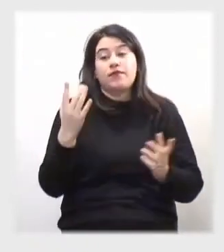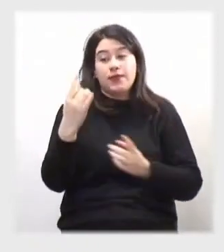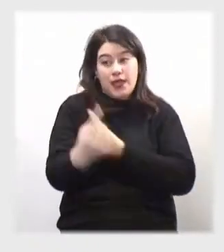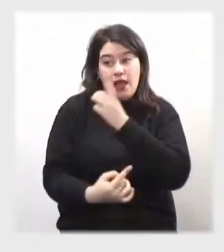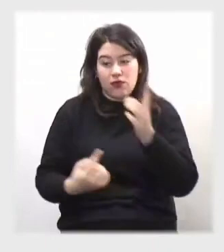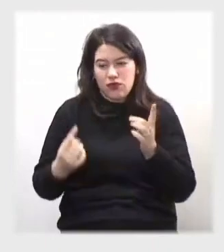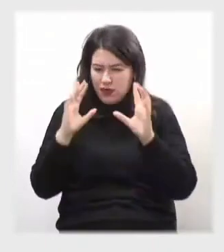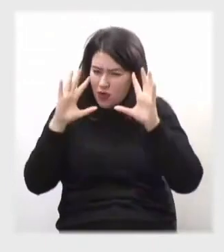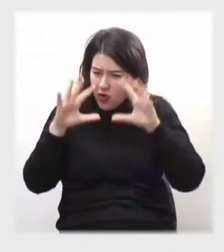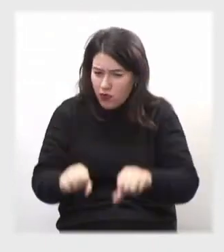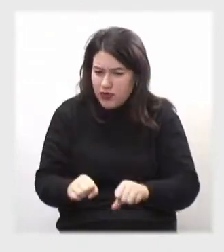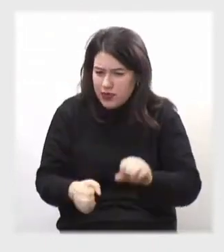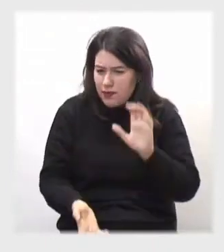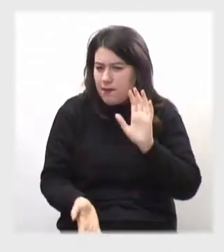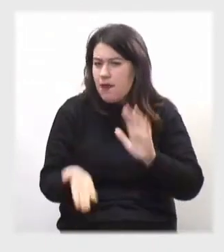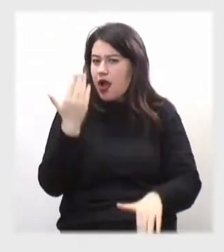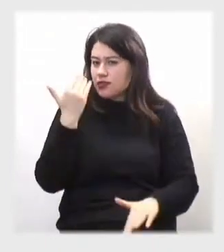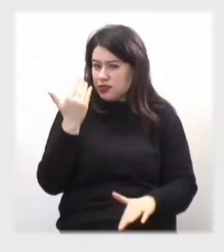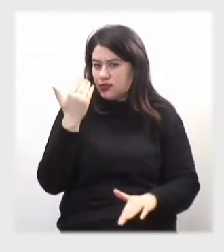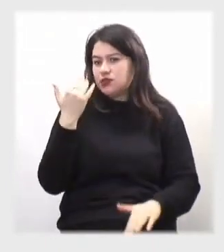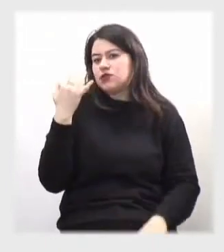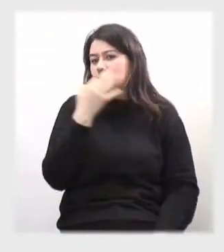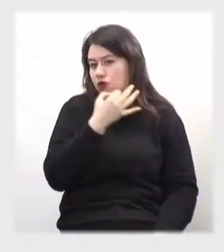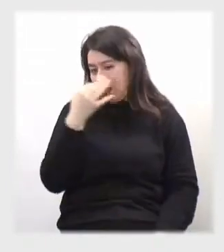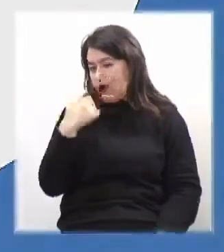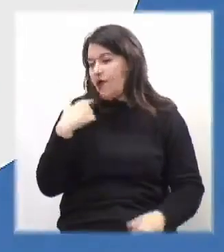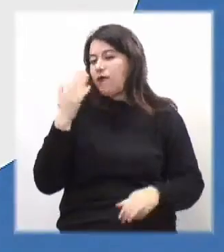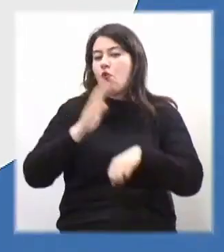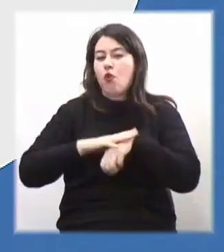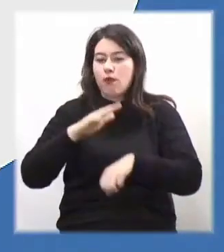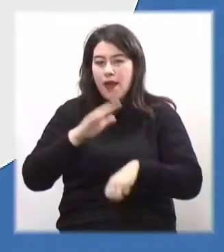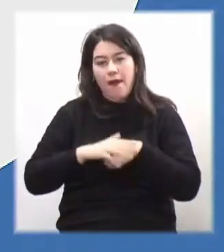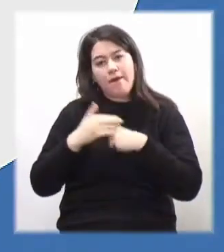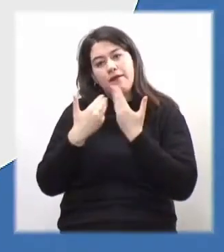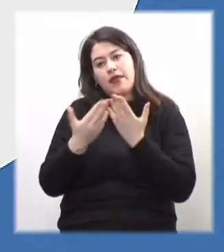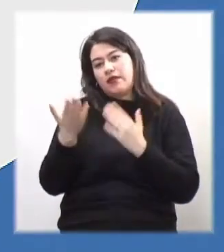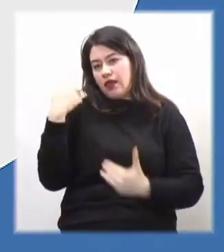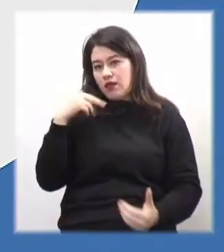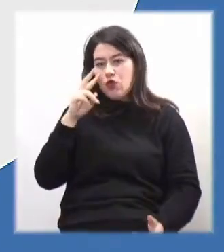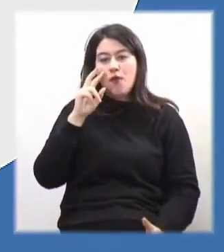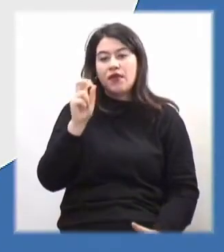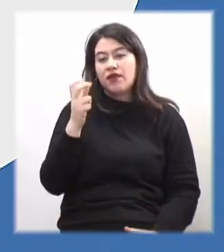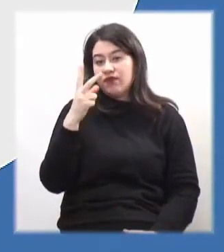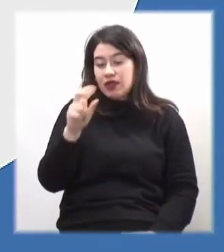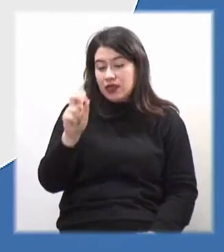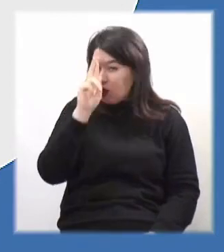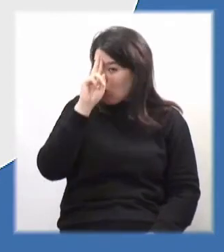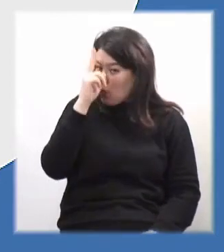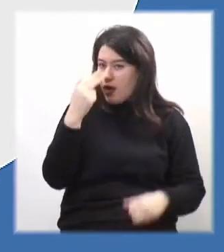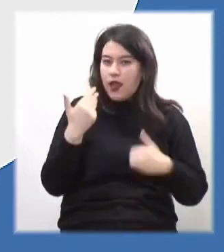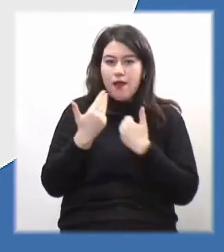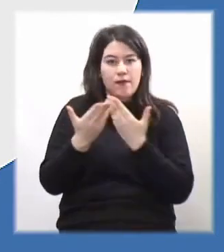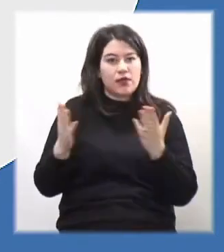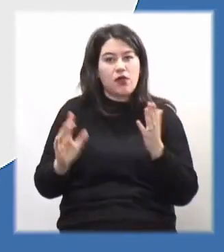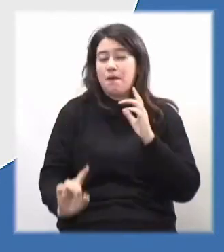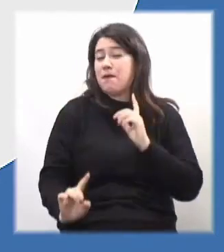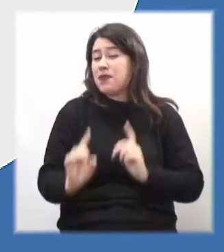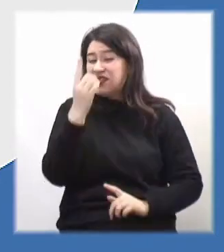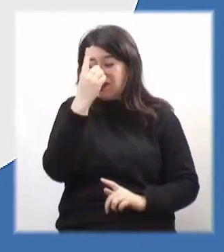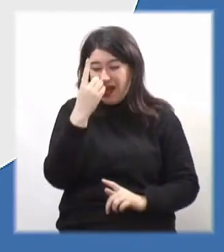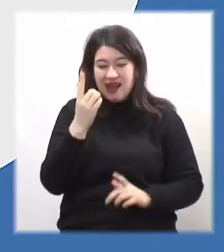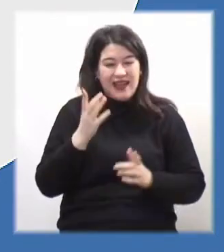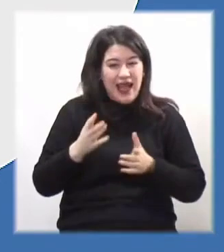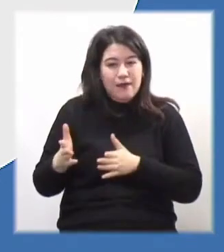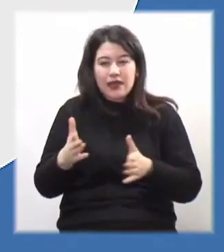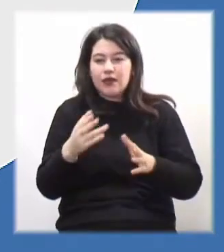algunos allanamientos se encuentre más droga es producto que desde el 2020 el Uruguay pasó a ser un enclave y una ruta prioritaria